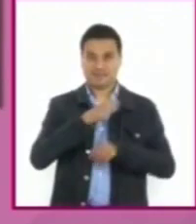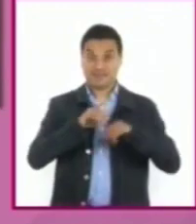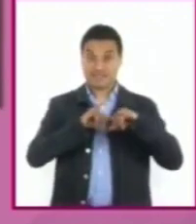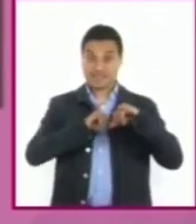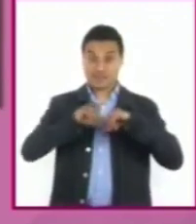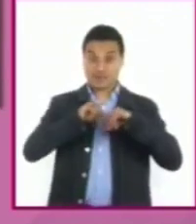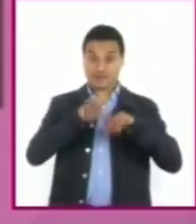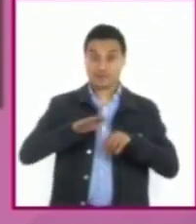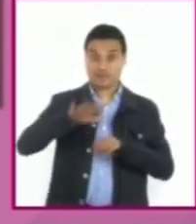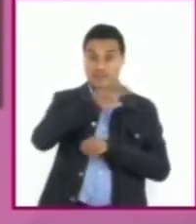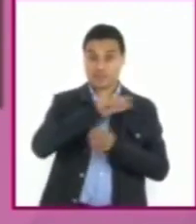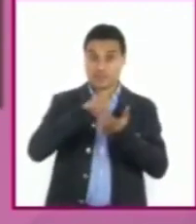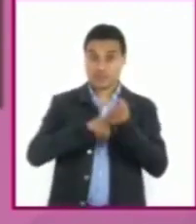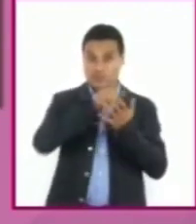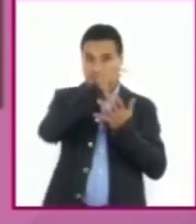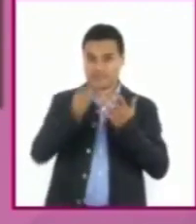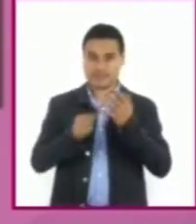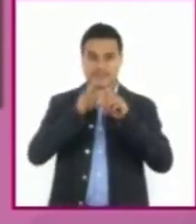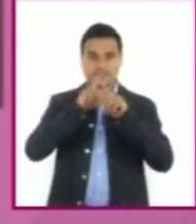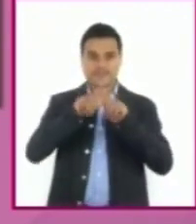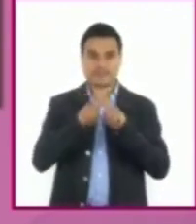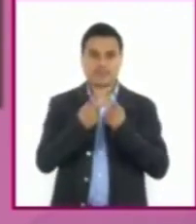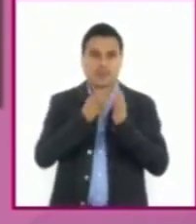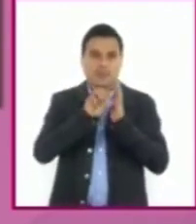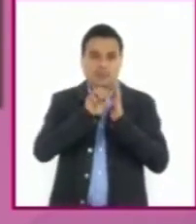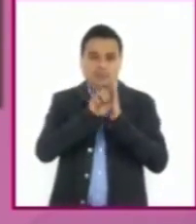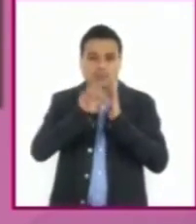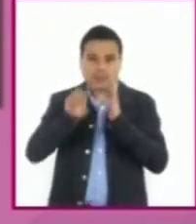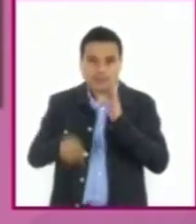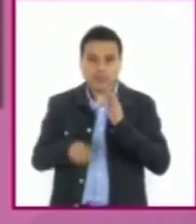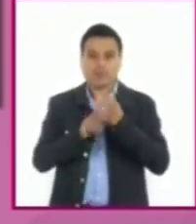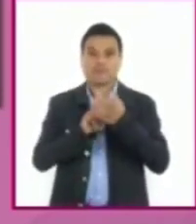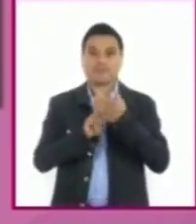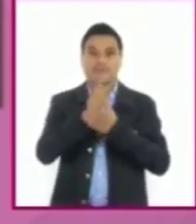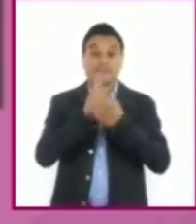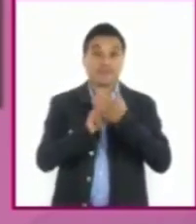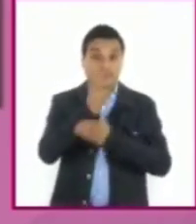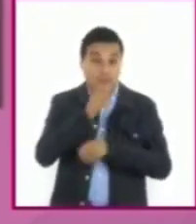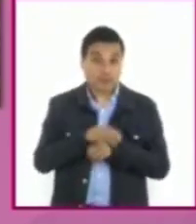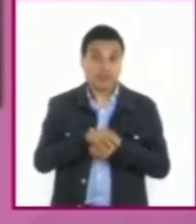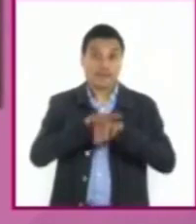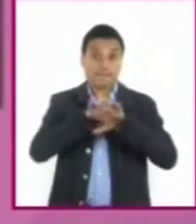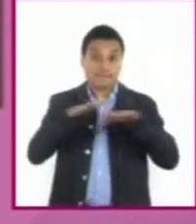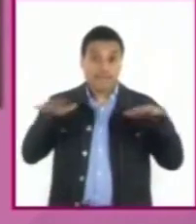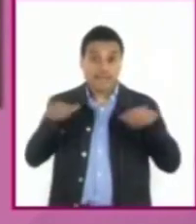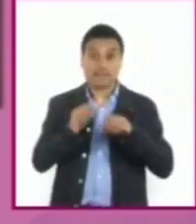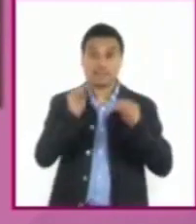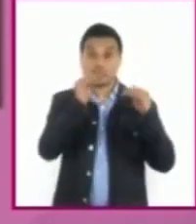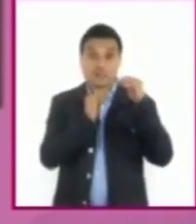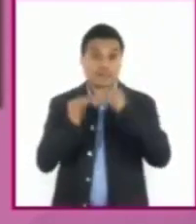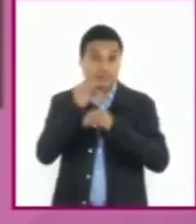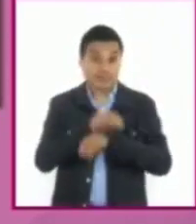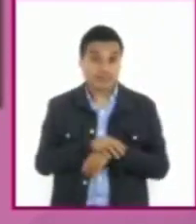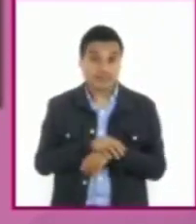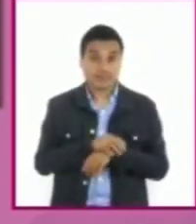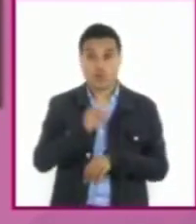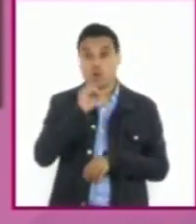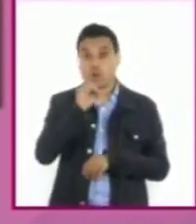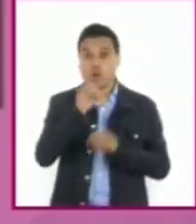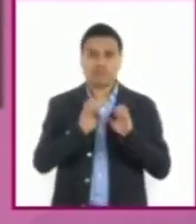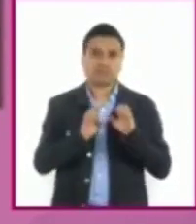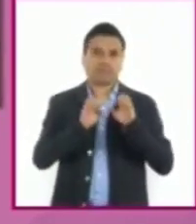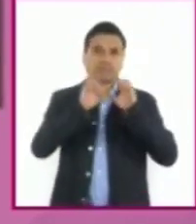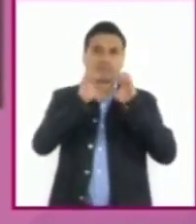geográfico. Por ejemplo, conocer su vegetación, el mar, su relieve o la arquitectura de